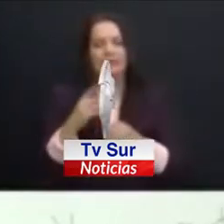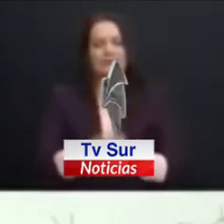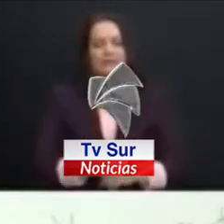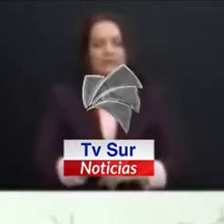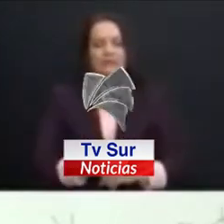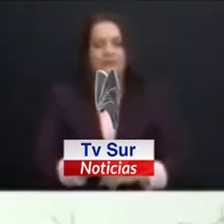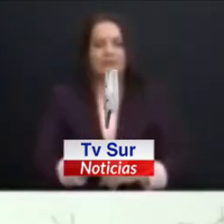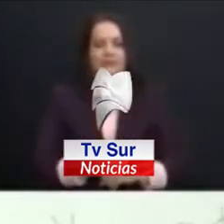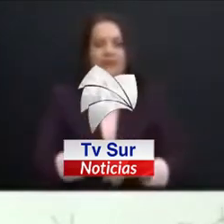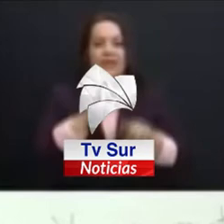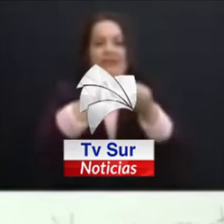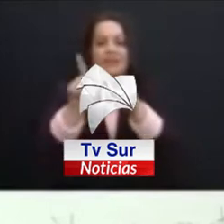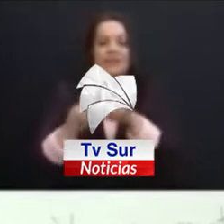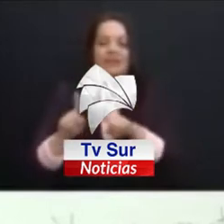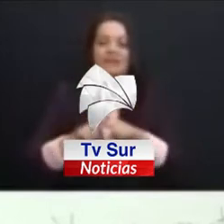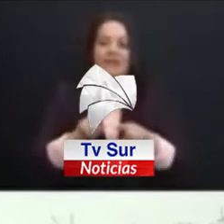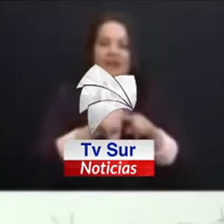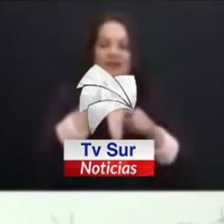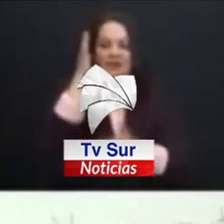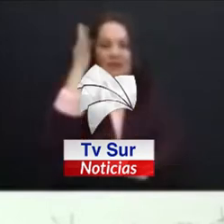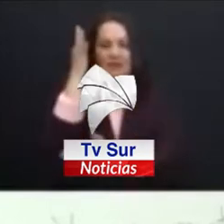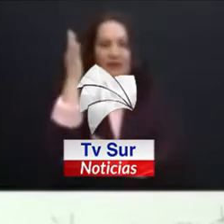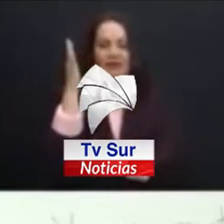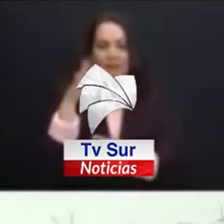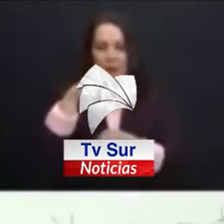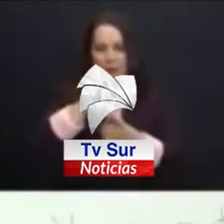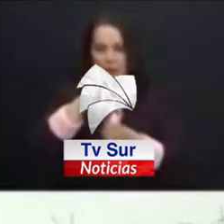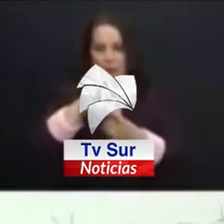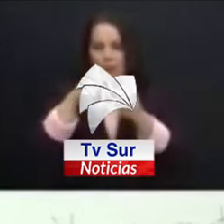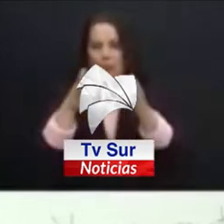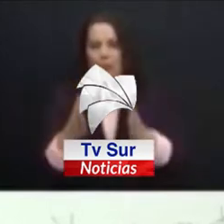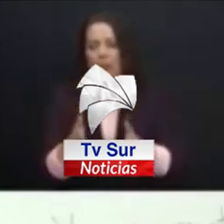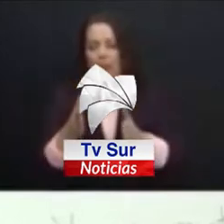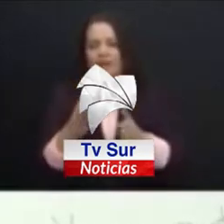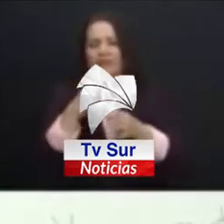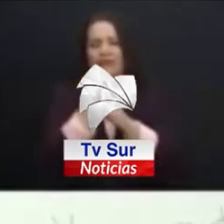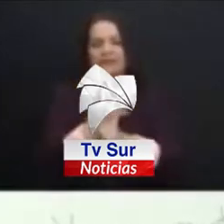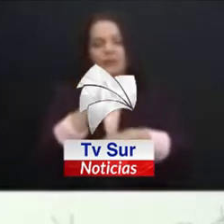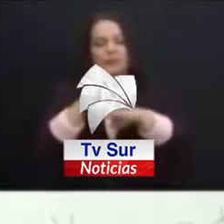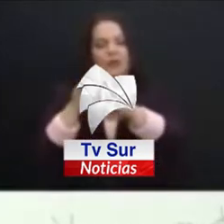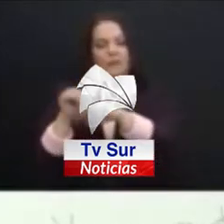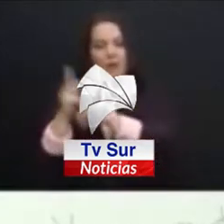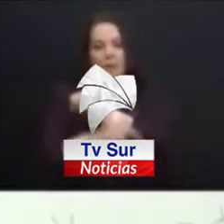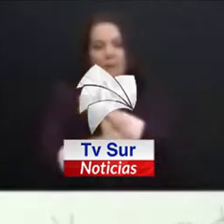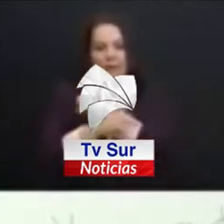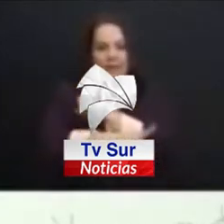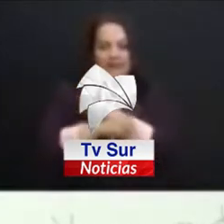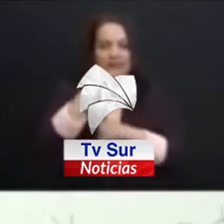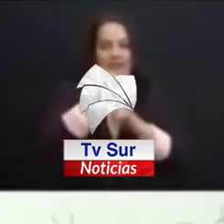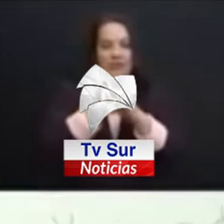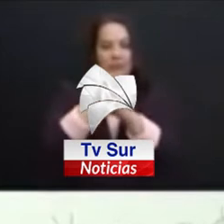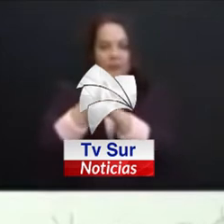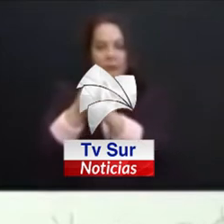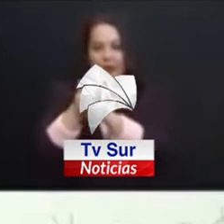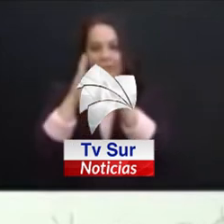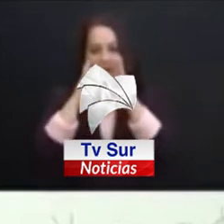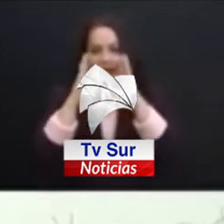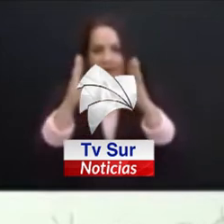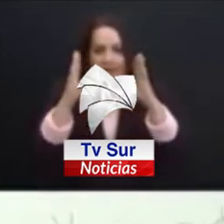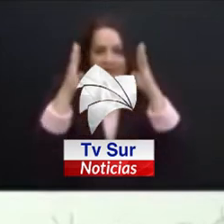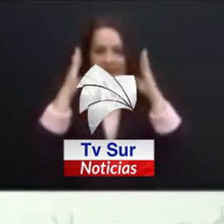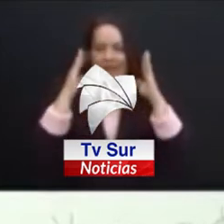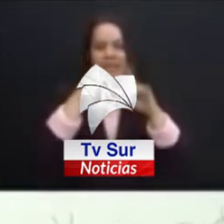donde diferentes palmicultores hacen un llamado al país, a las instituciones, para que presten atención. Desde la